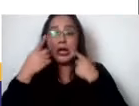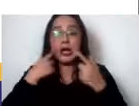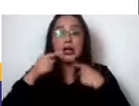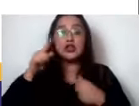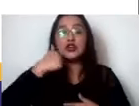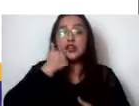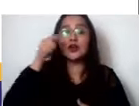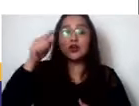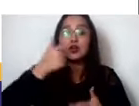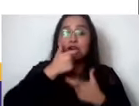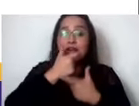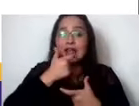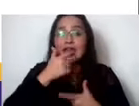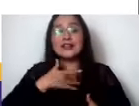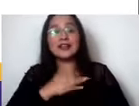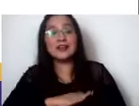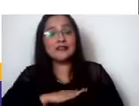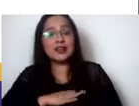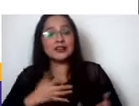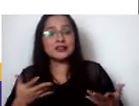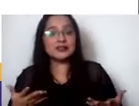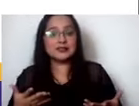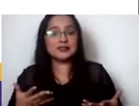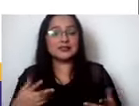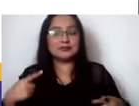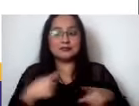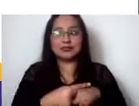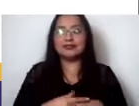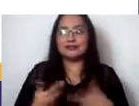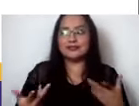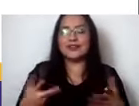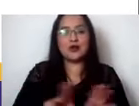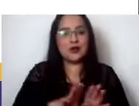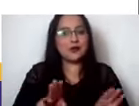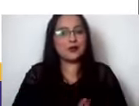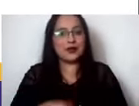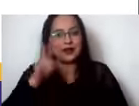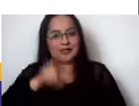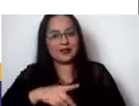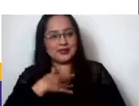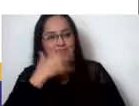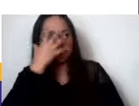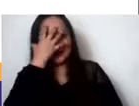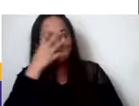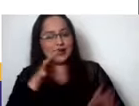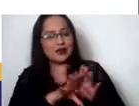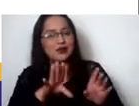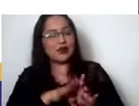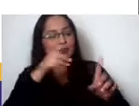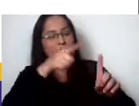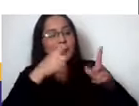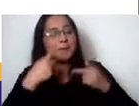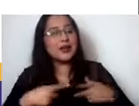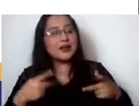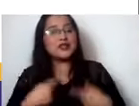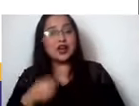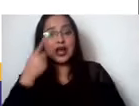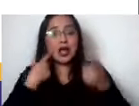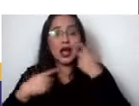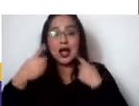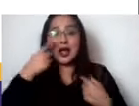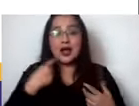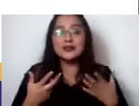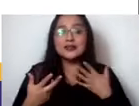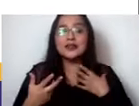me sonrieras y que como que sintieras el apapacho. Y a mí me da mucha pena cuando me dicen que lloran. Claro, es